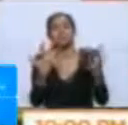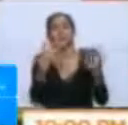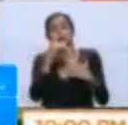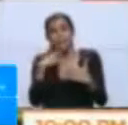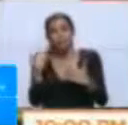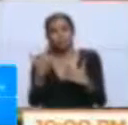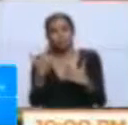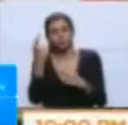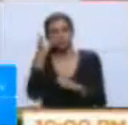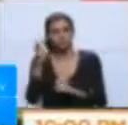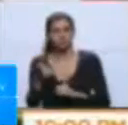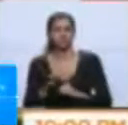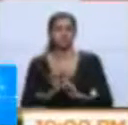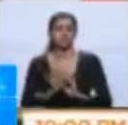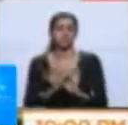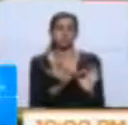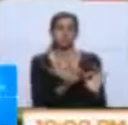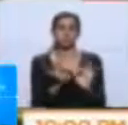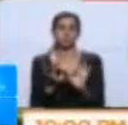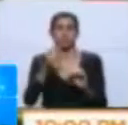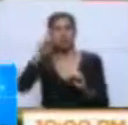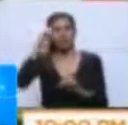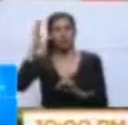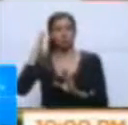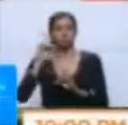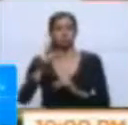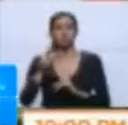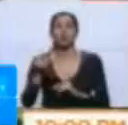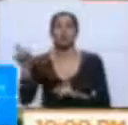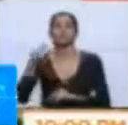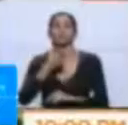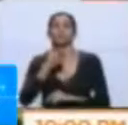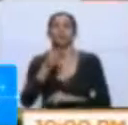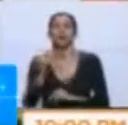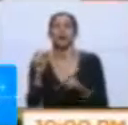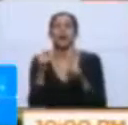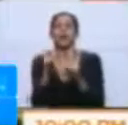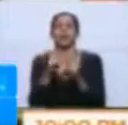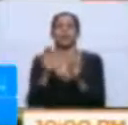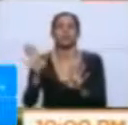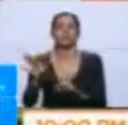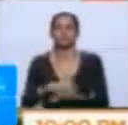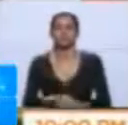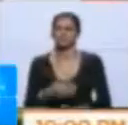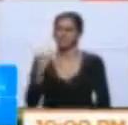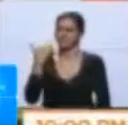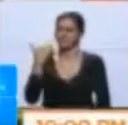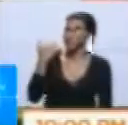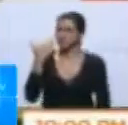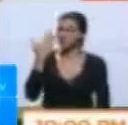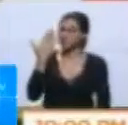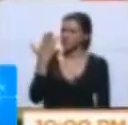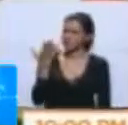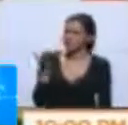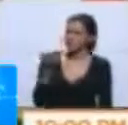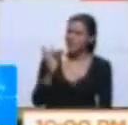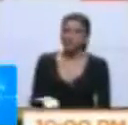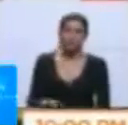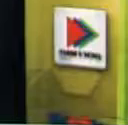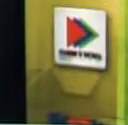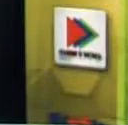de Ramos Alú. Está bien, se lo respetamos. Pero se ve como muy feo. Como muy, pero muy, muy